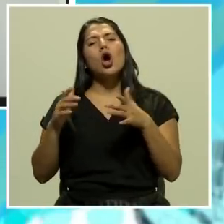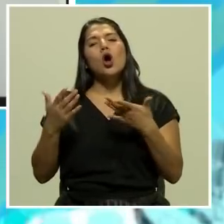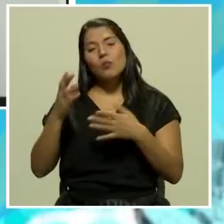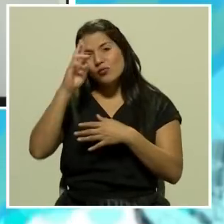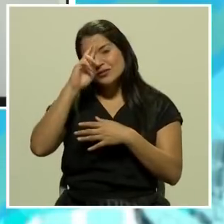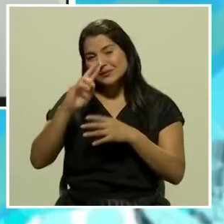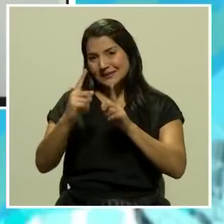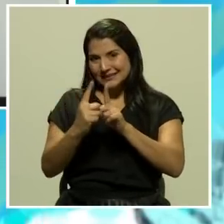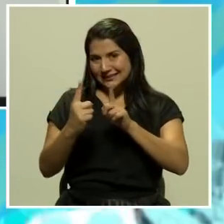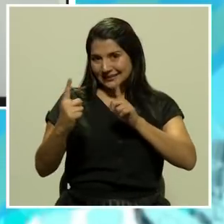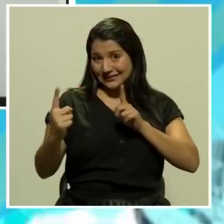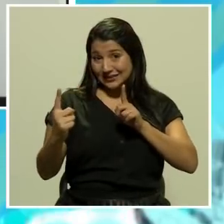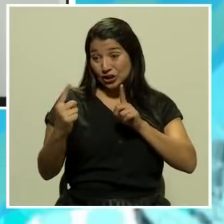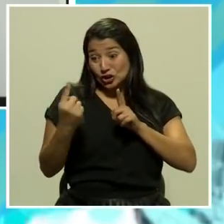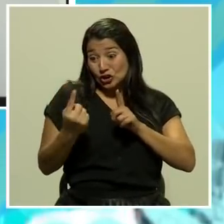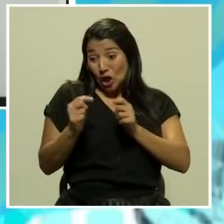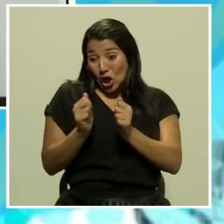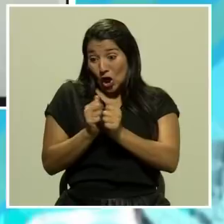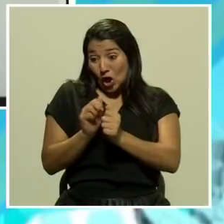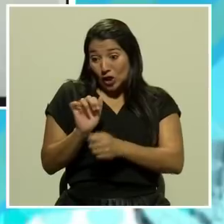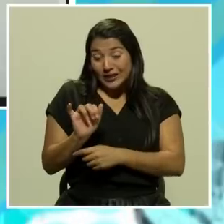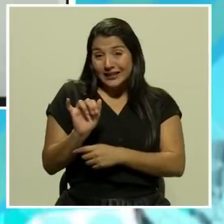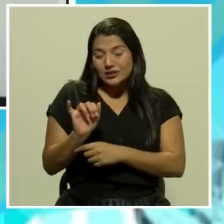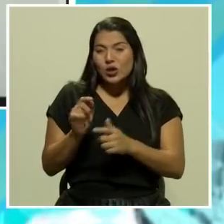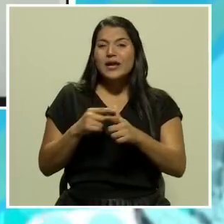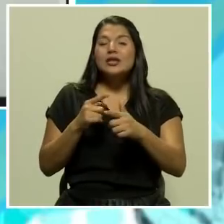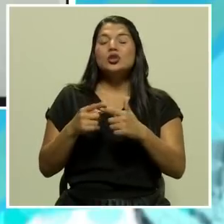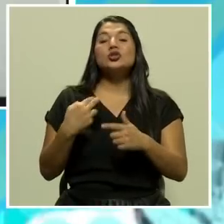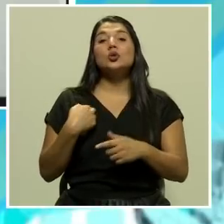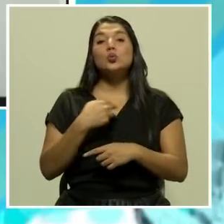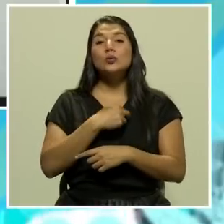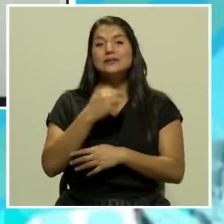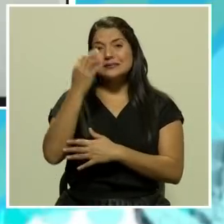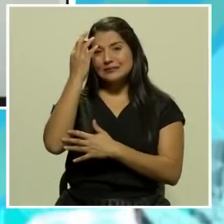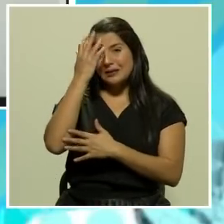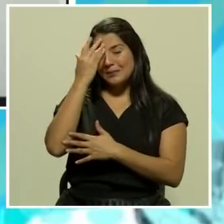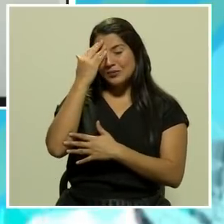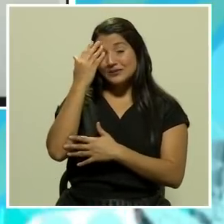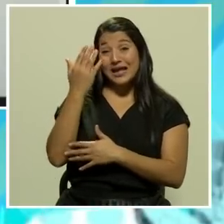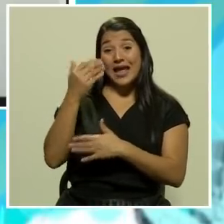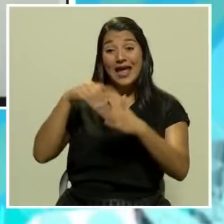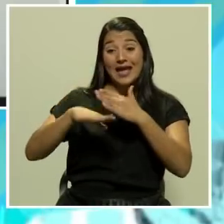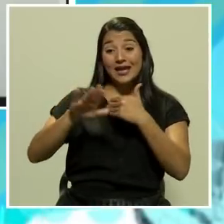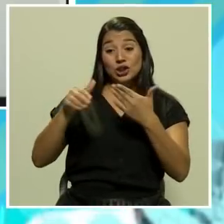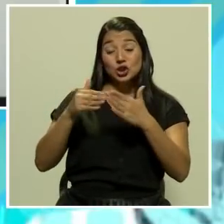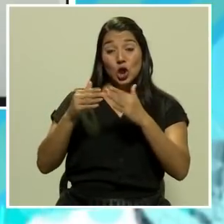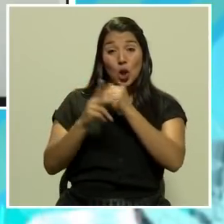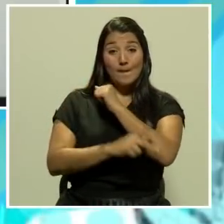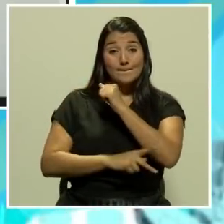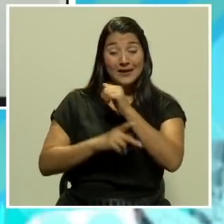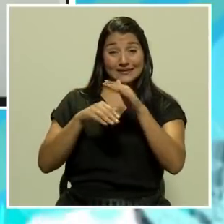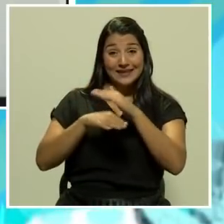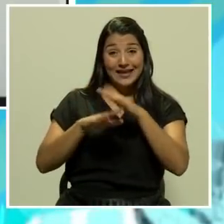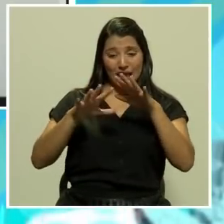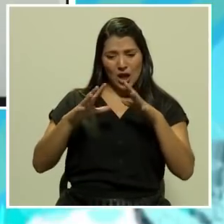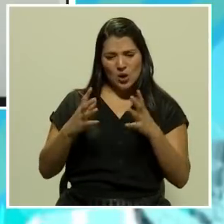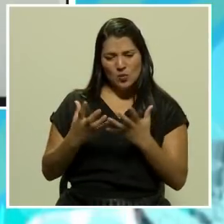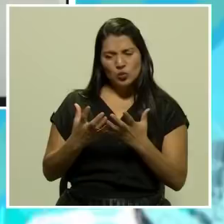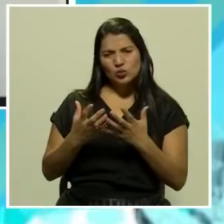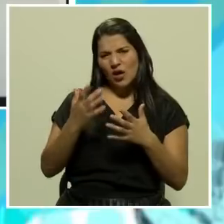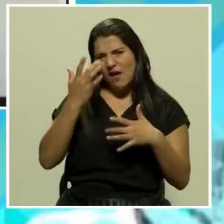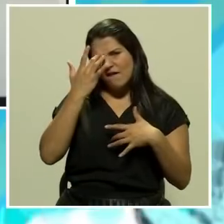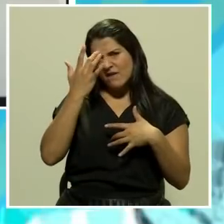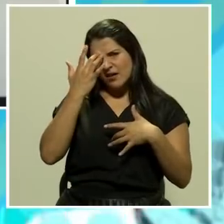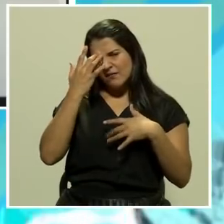físico, solamente con esas medidas. Entonces, una de las preocupaciones nuestras es que en todos los países del mundo la epidemia dura 2